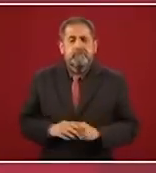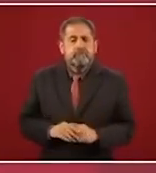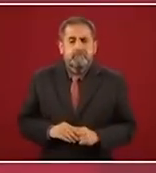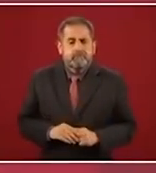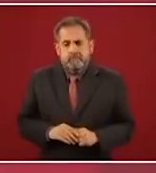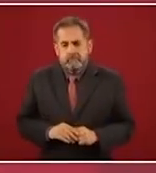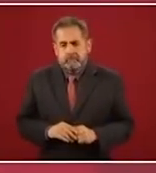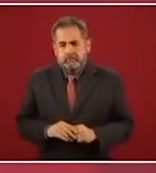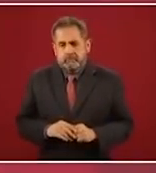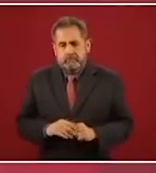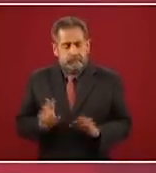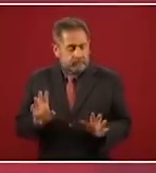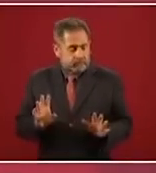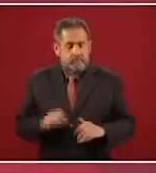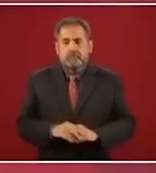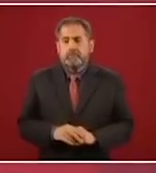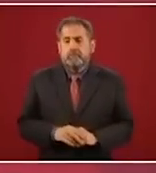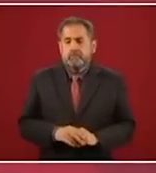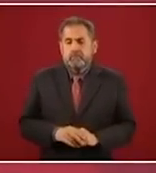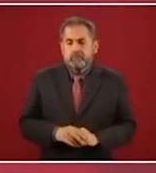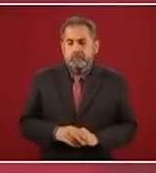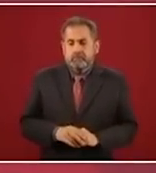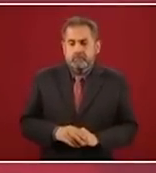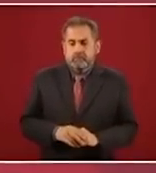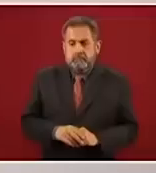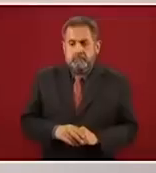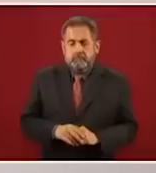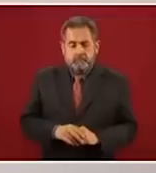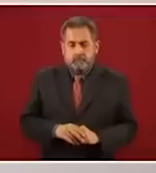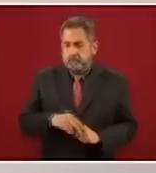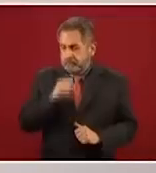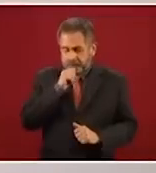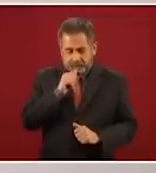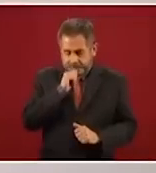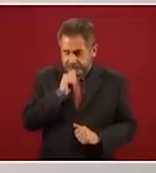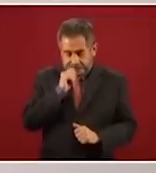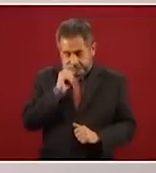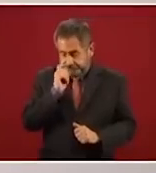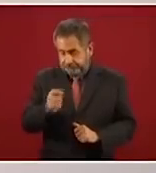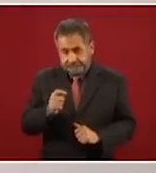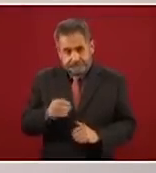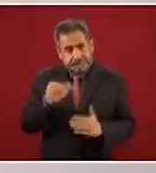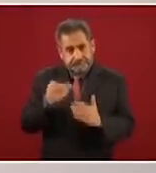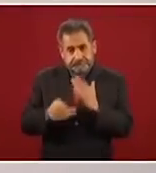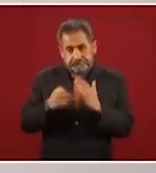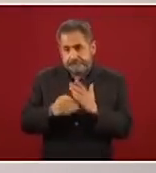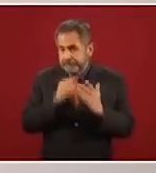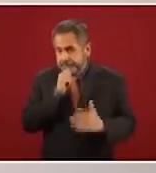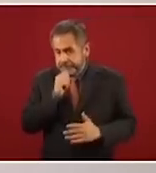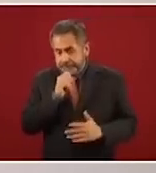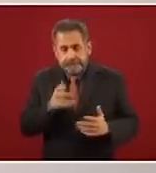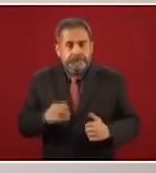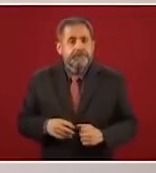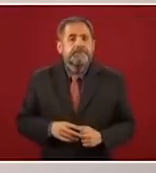decir, todavía no hemos podido